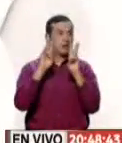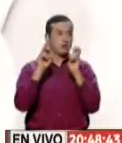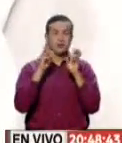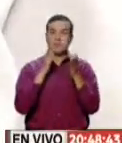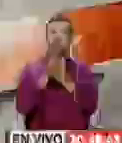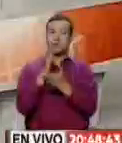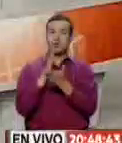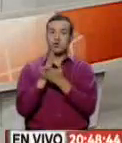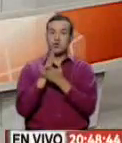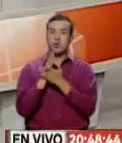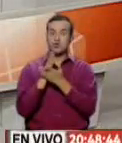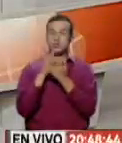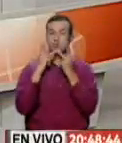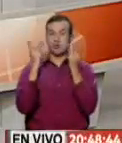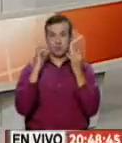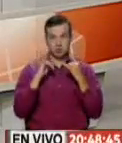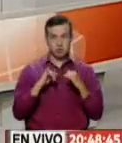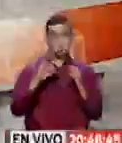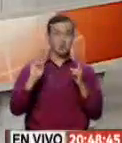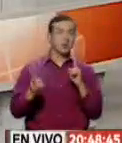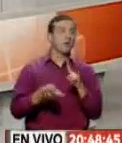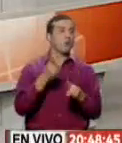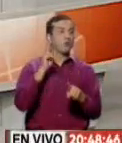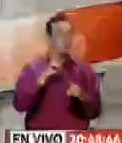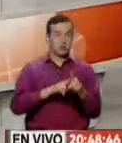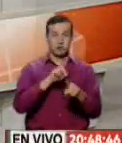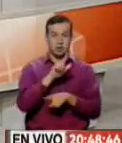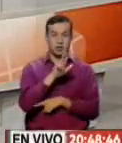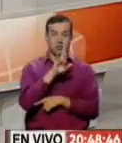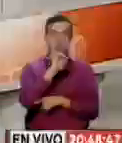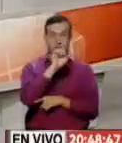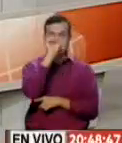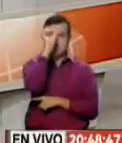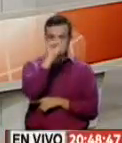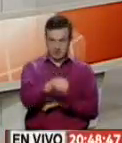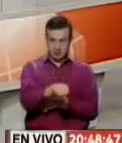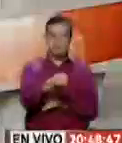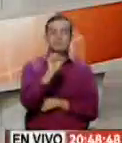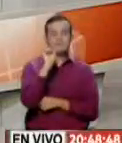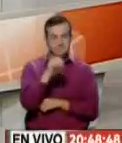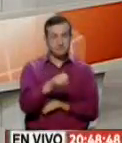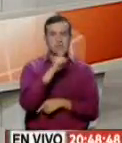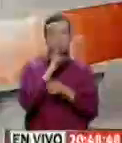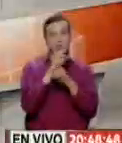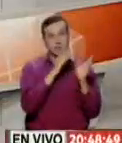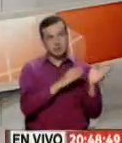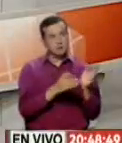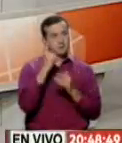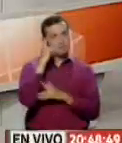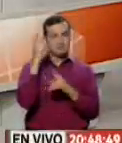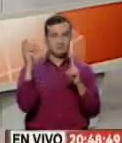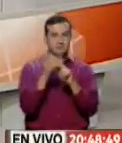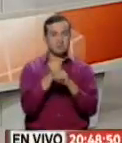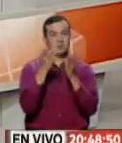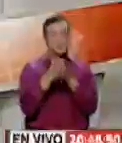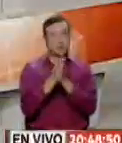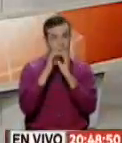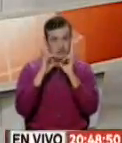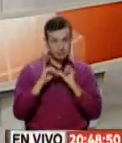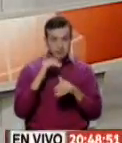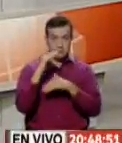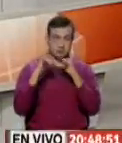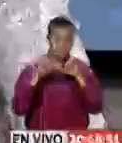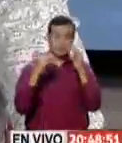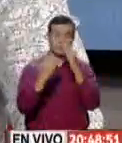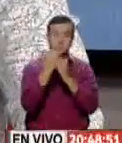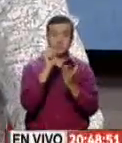medios digitales continuará. ¿Hay una segunda temporada, Lautaro? Efectivamente. Se ha considerado esto como un éxito. Nos han pedido que continuemos con